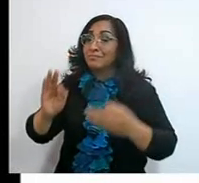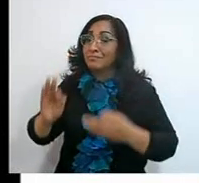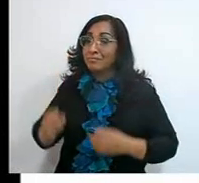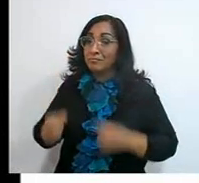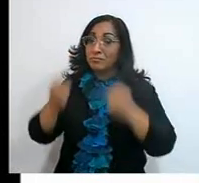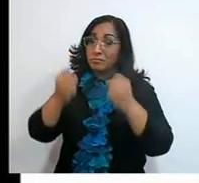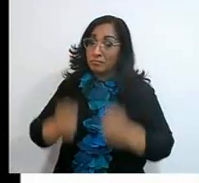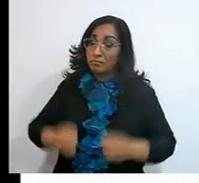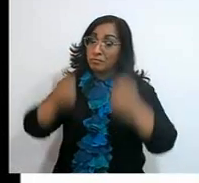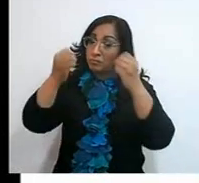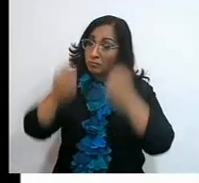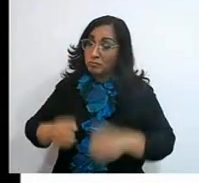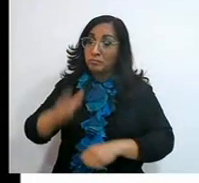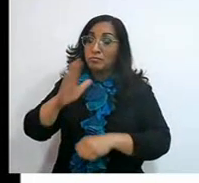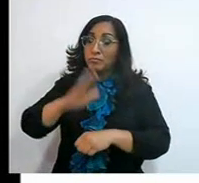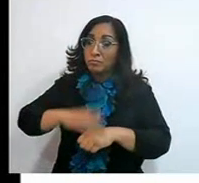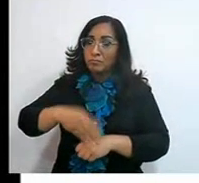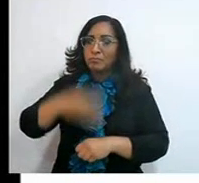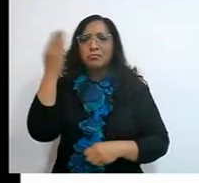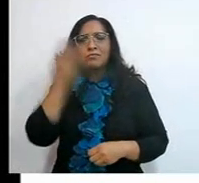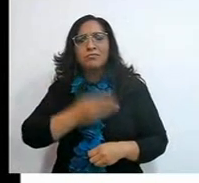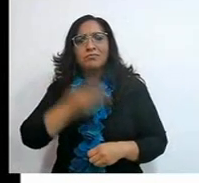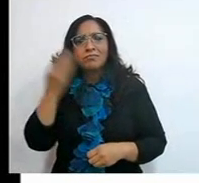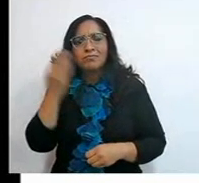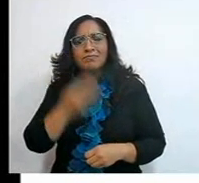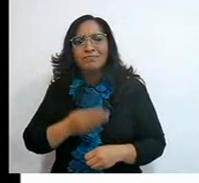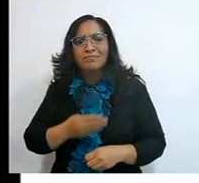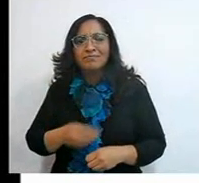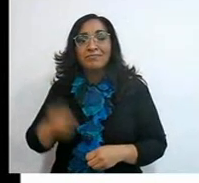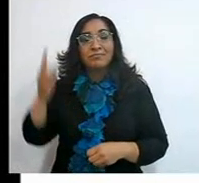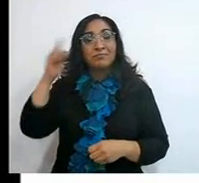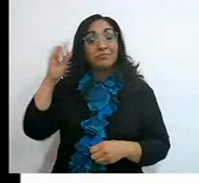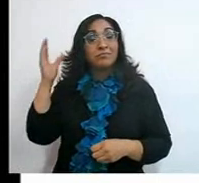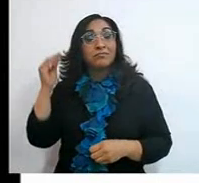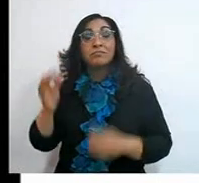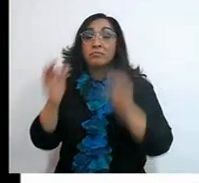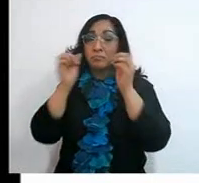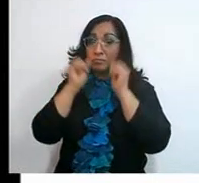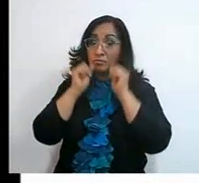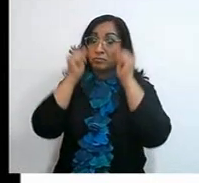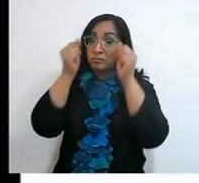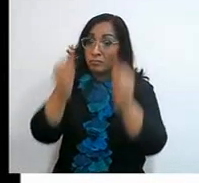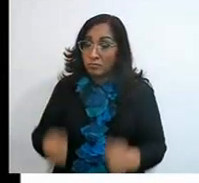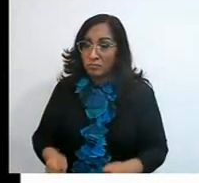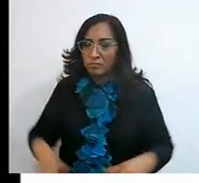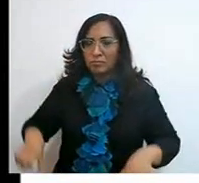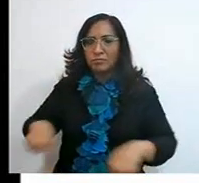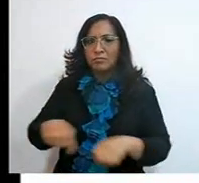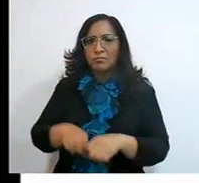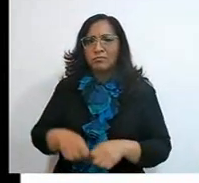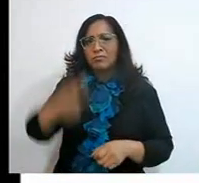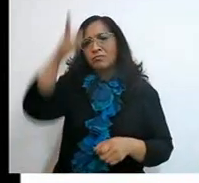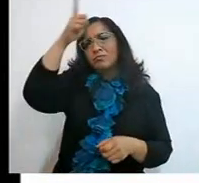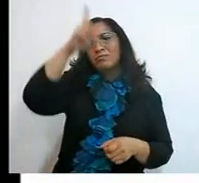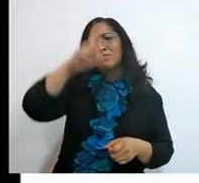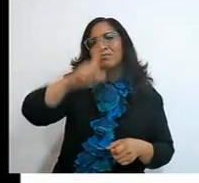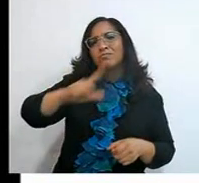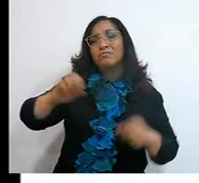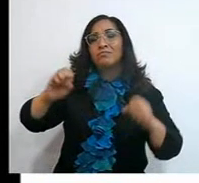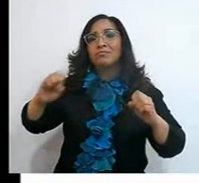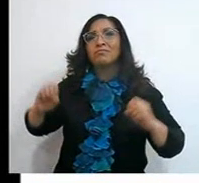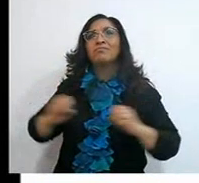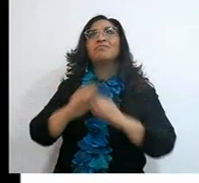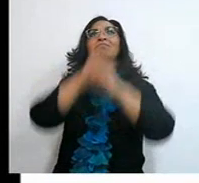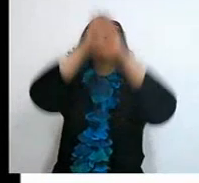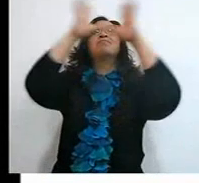más segura, a la cual hacéis bien en estar atentos como a una antorcha que